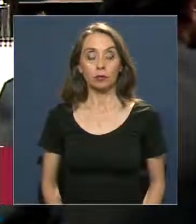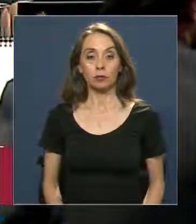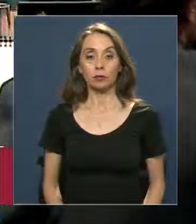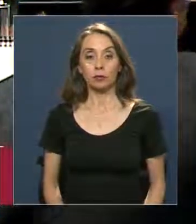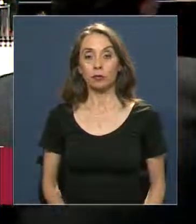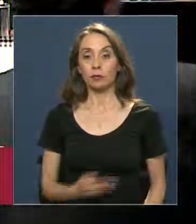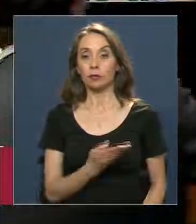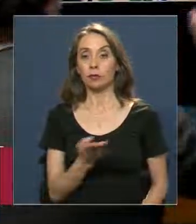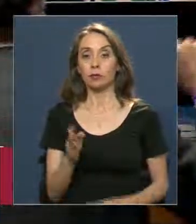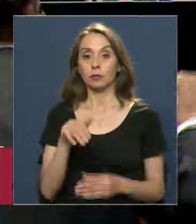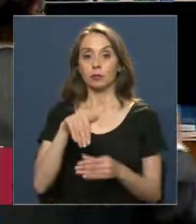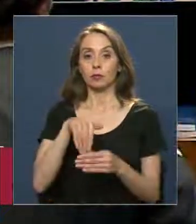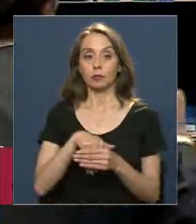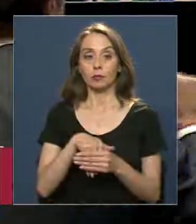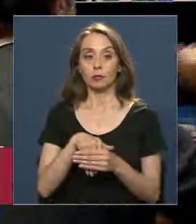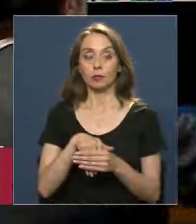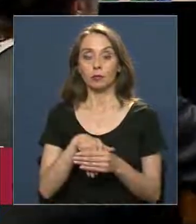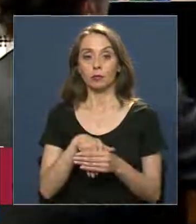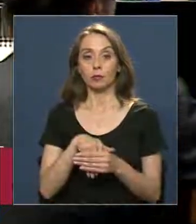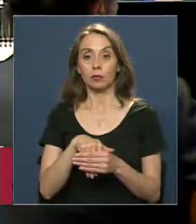En votación.